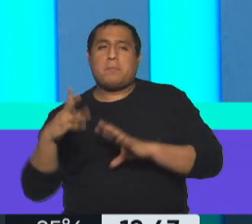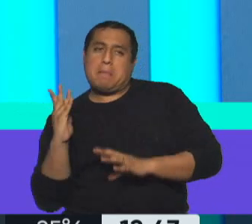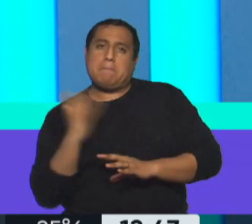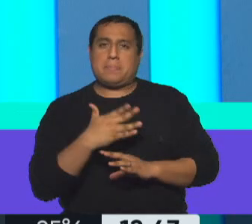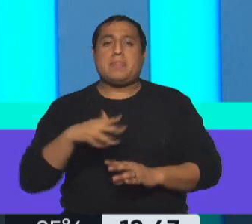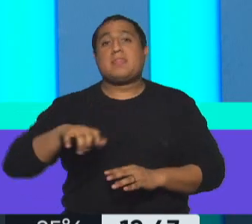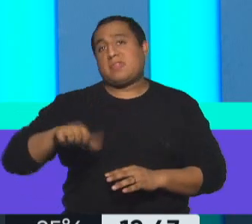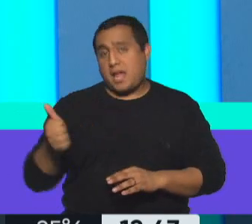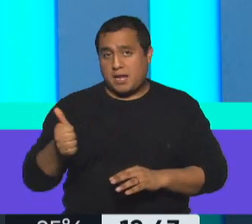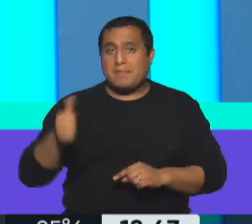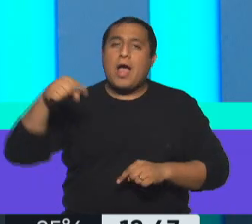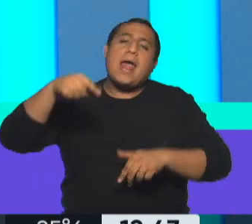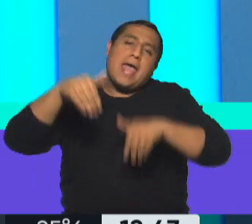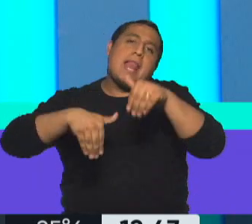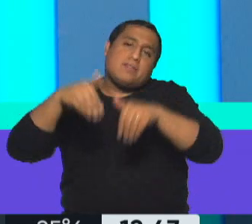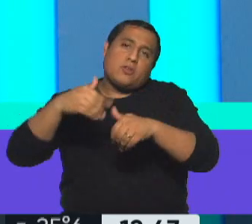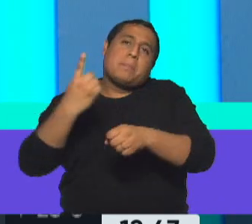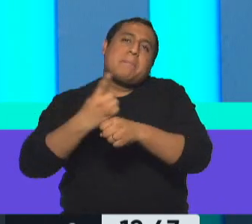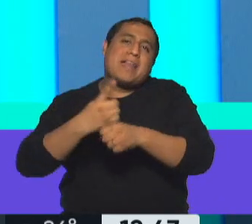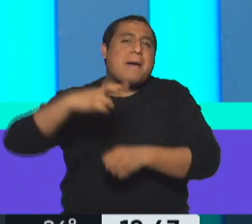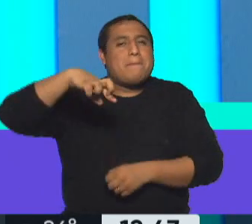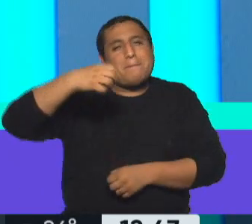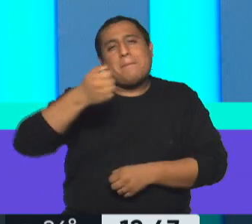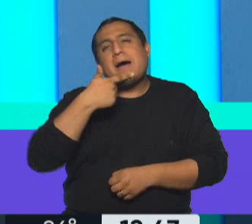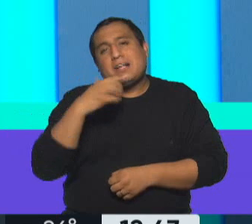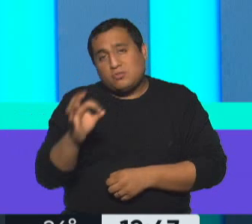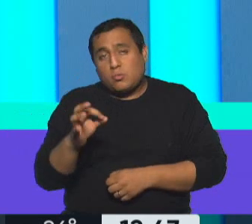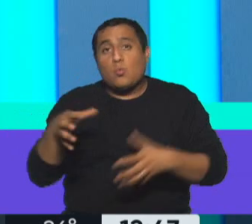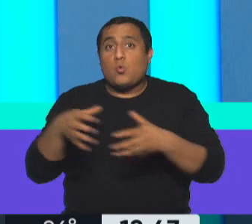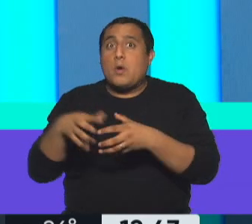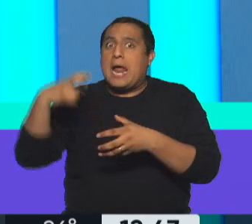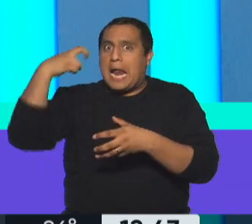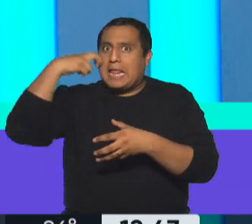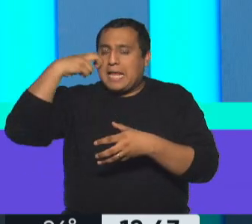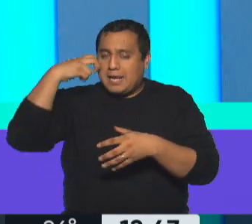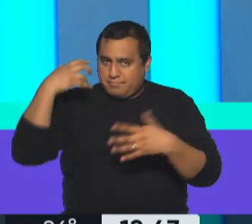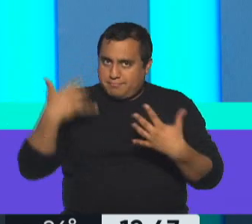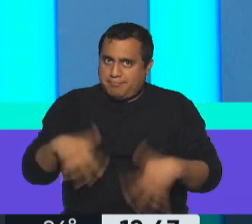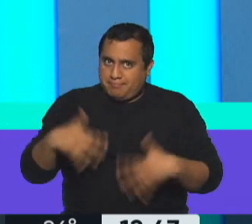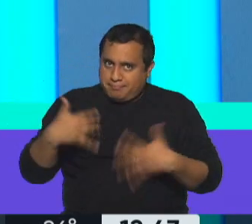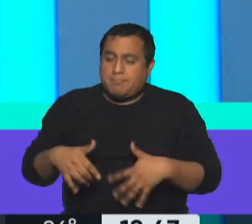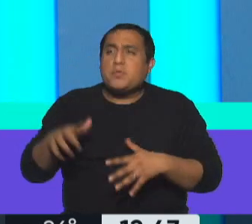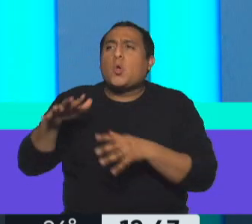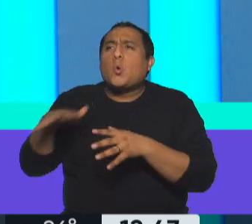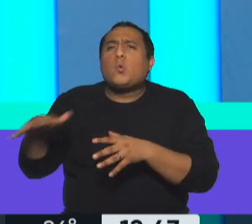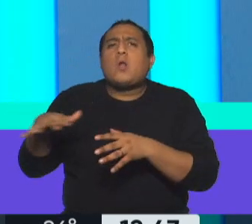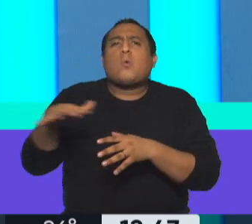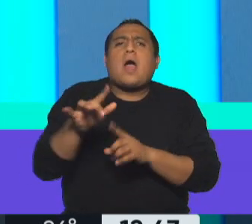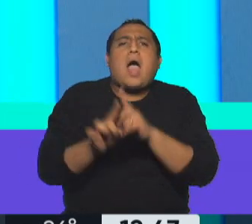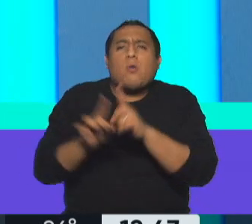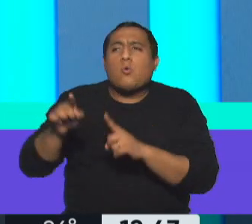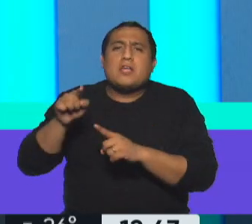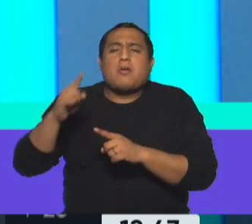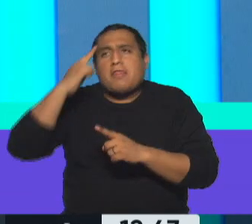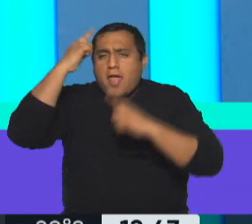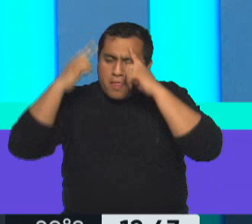estas primarias porque vos bien haces la aclaración el radicalismo también que en algunos distritos lleva su propia propuesta